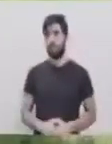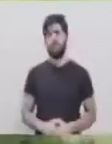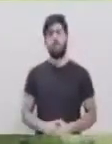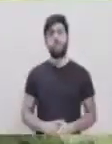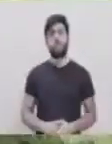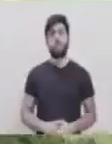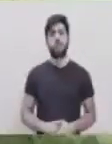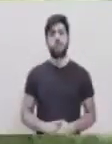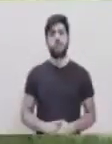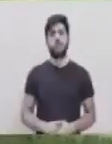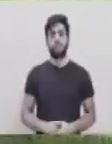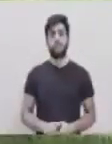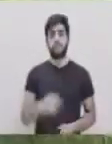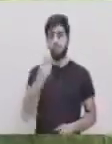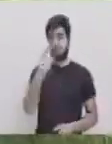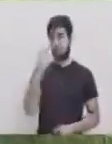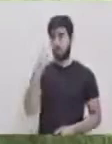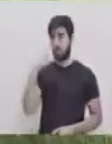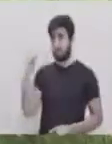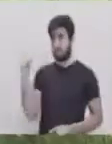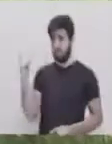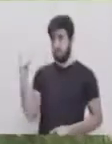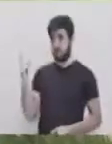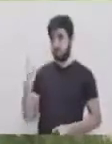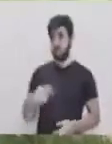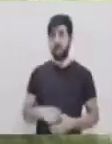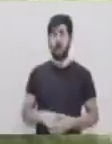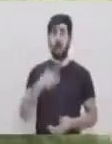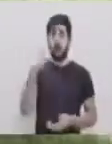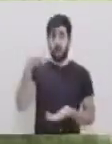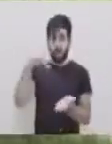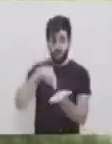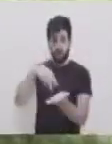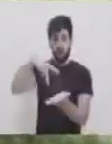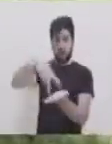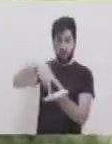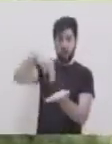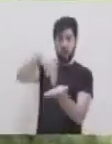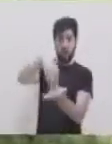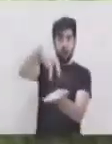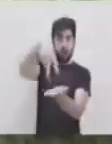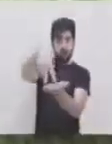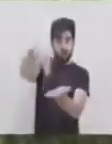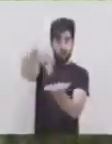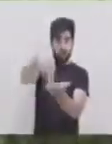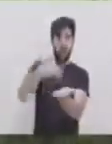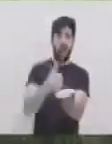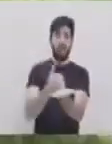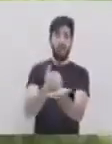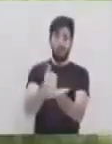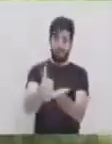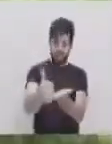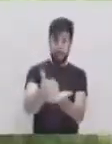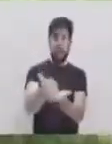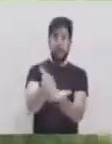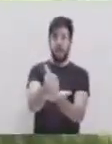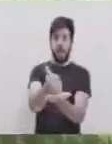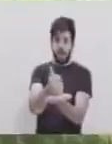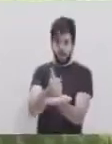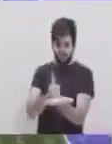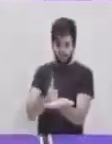Vamos. Eso es. ¿Ves cómo se para así como junta? Eso es, de regreso. Pero ahora hacia atrás.